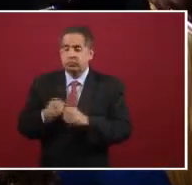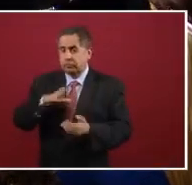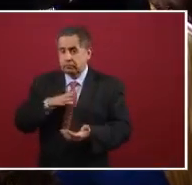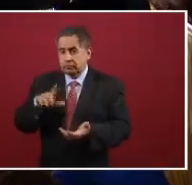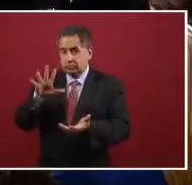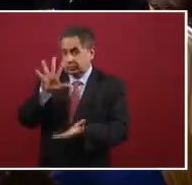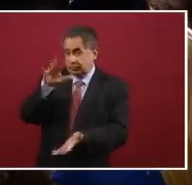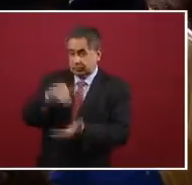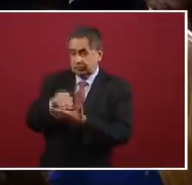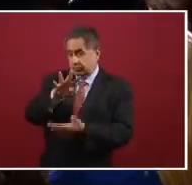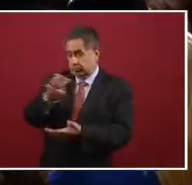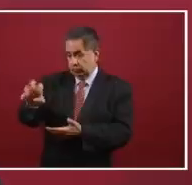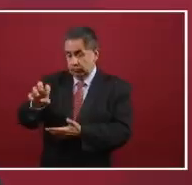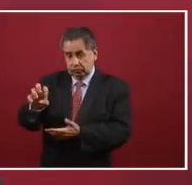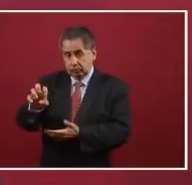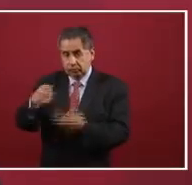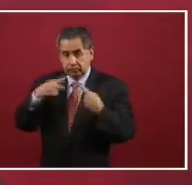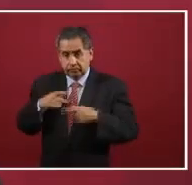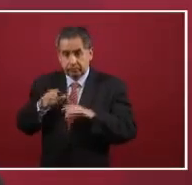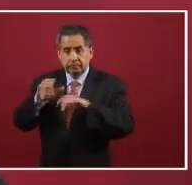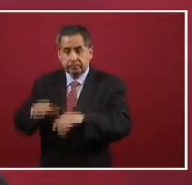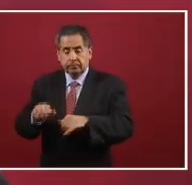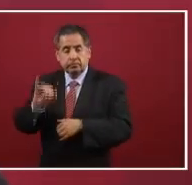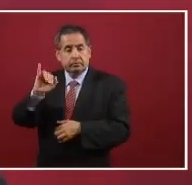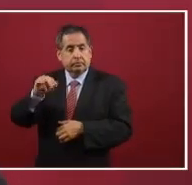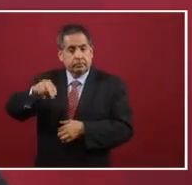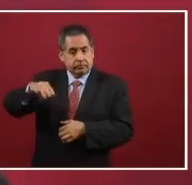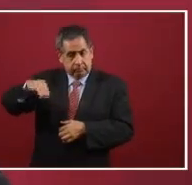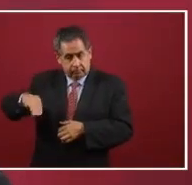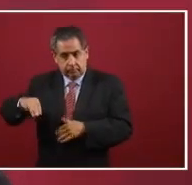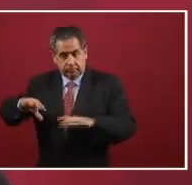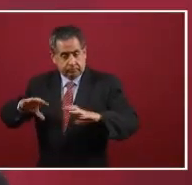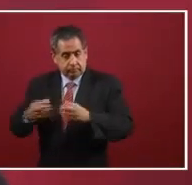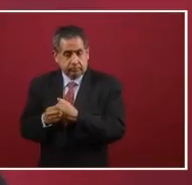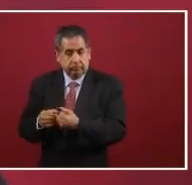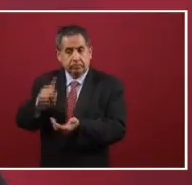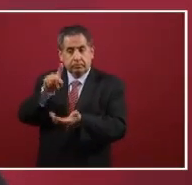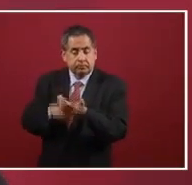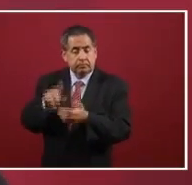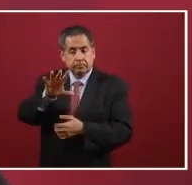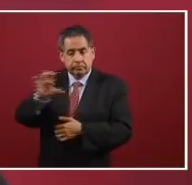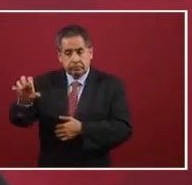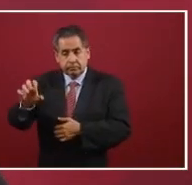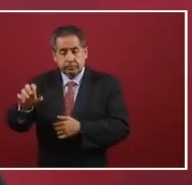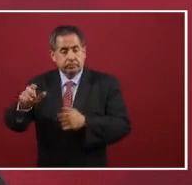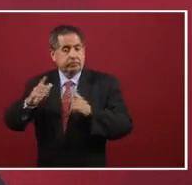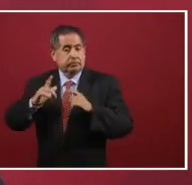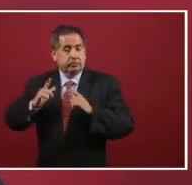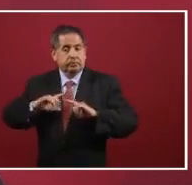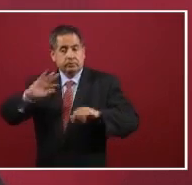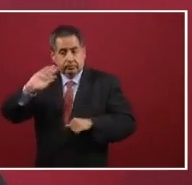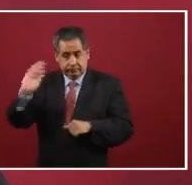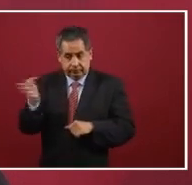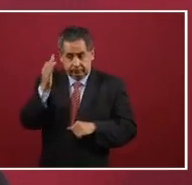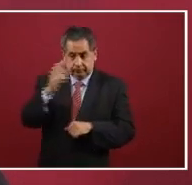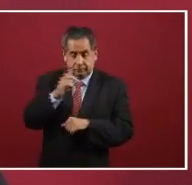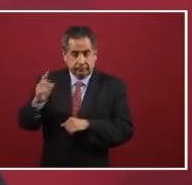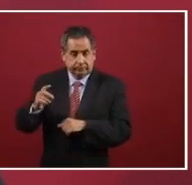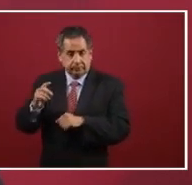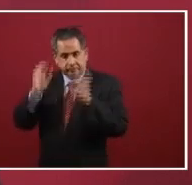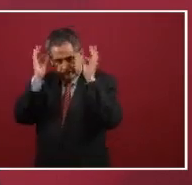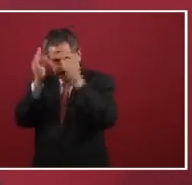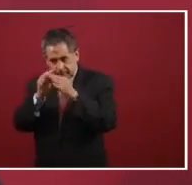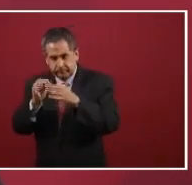5,400 empleados en el Instituto Nacional de Migración, hay 1,500 agentes federales de migración y se